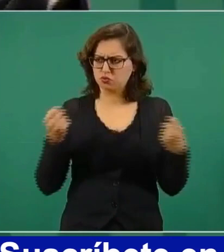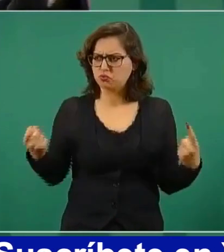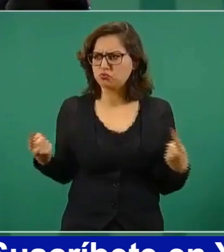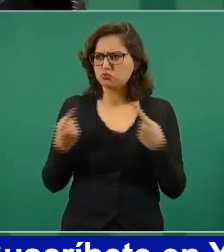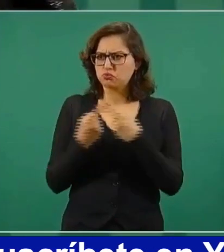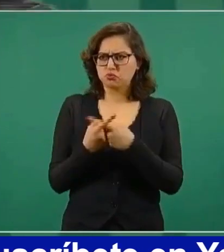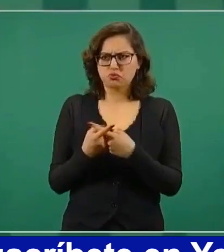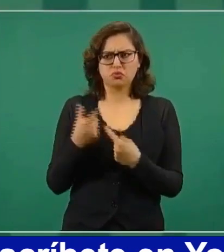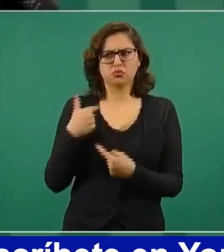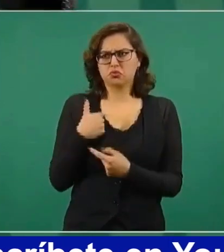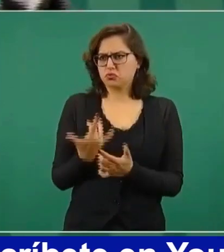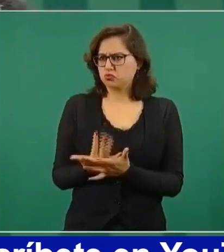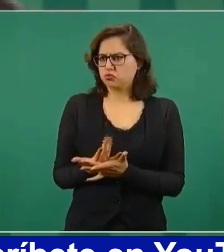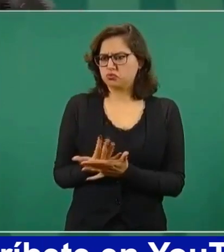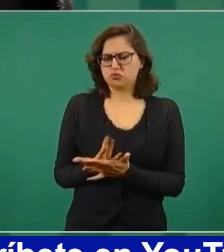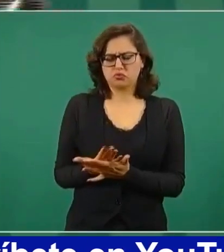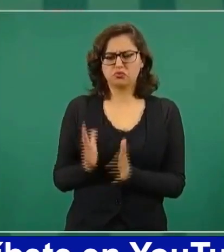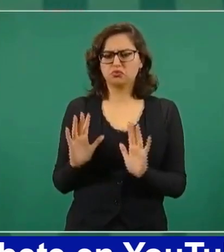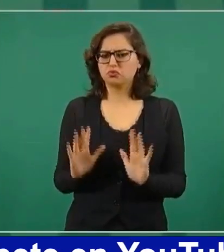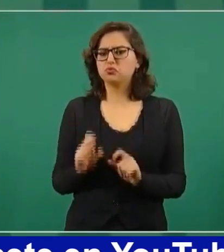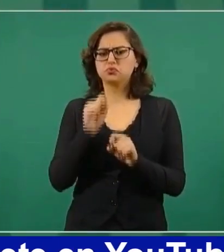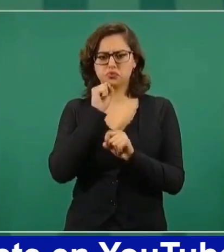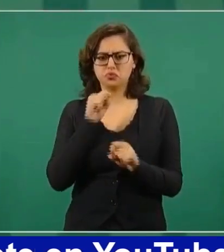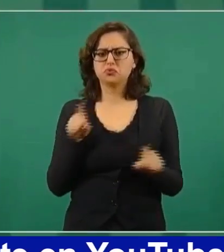también que se